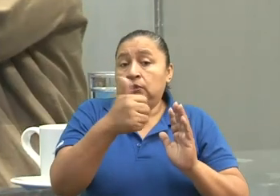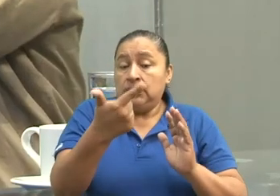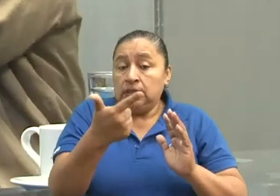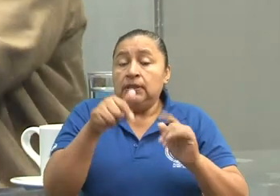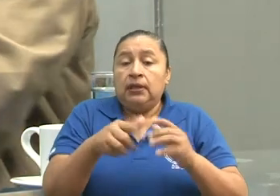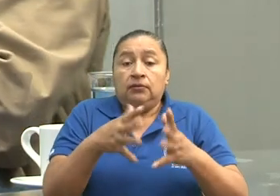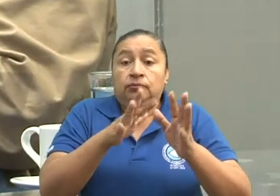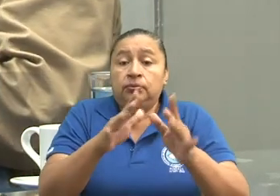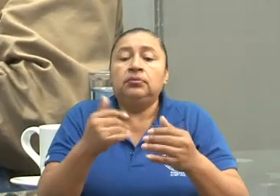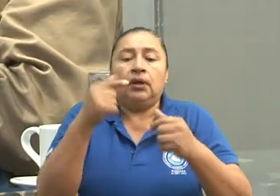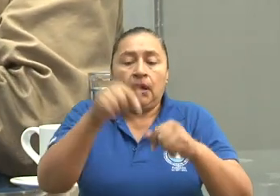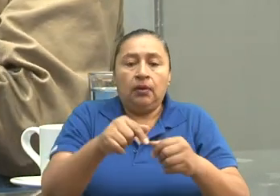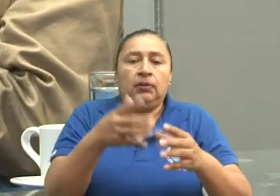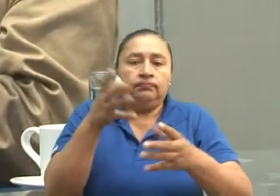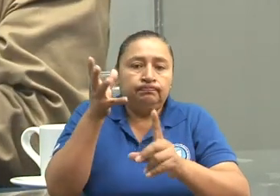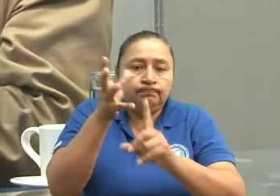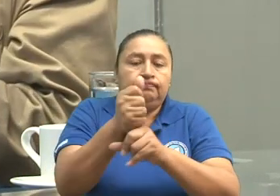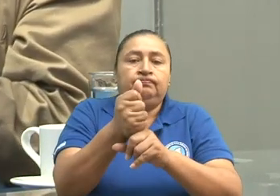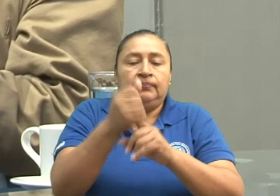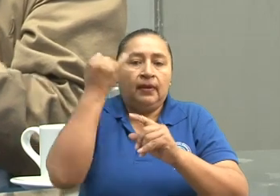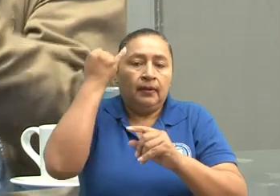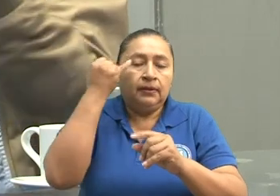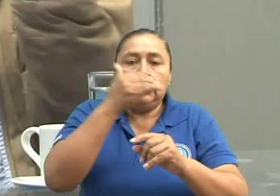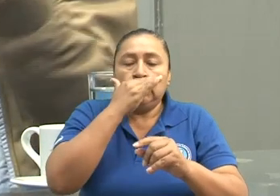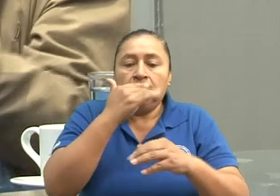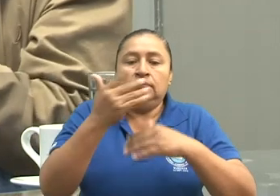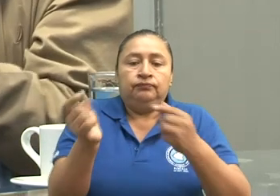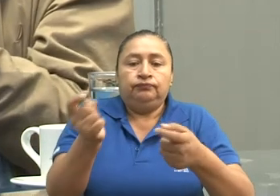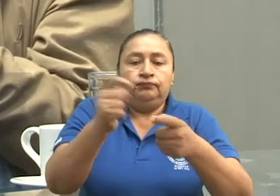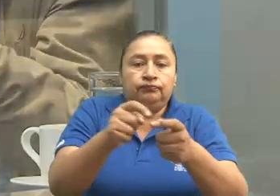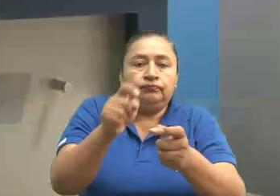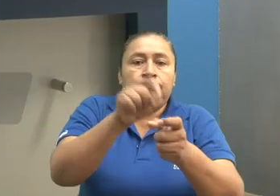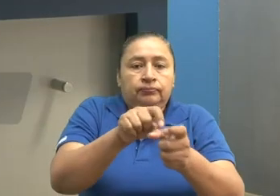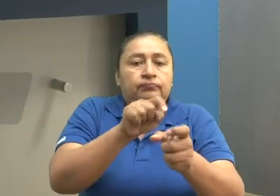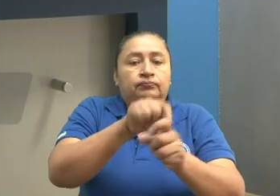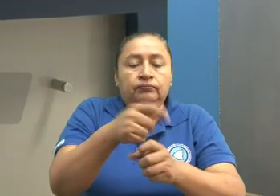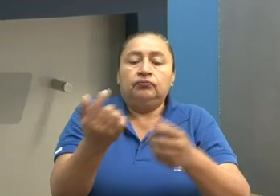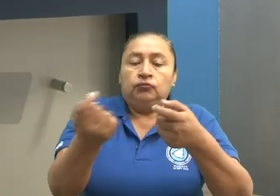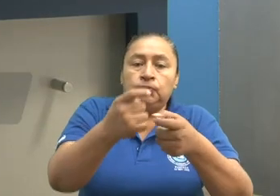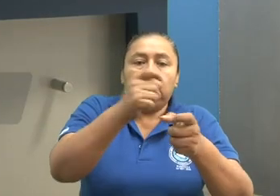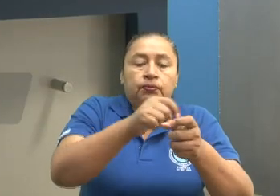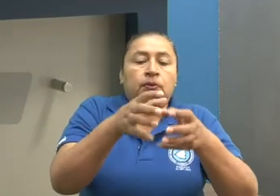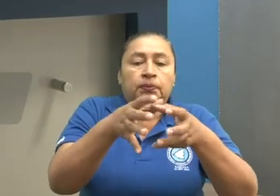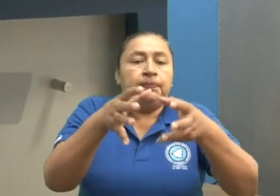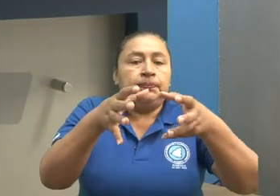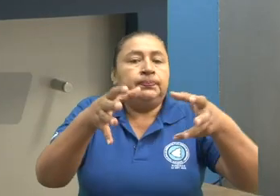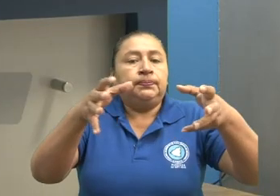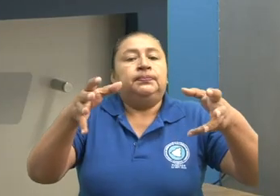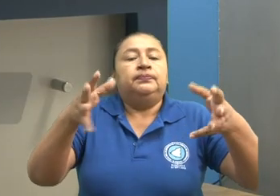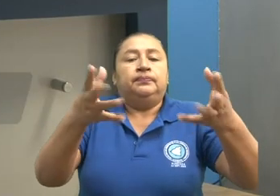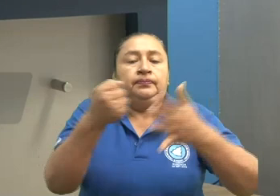abrazando poco a poco la lucha sandinista, el ideal sandinista, y se va integrando en distintos momentos a la historia por la liberación de